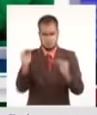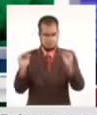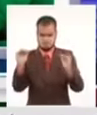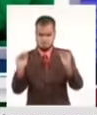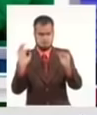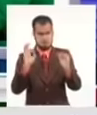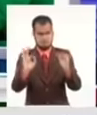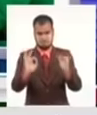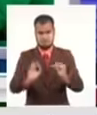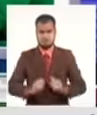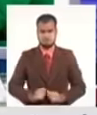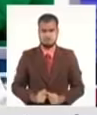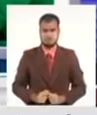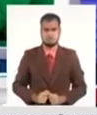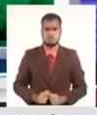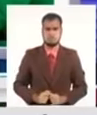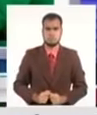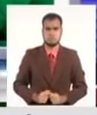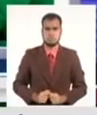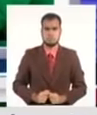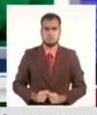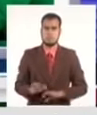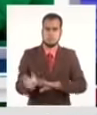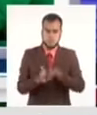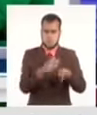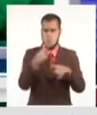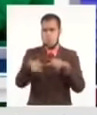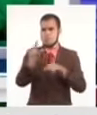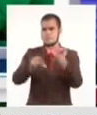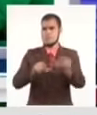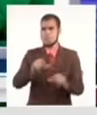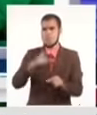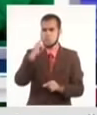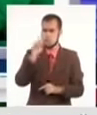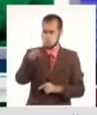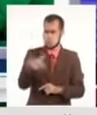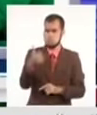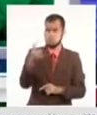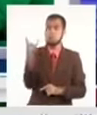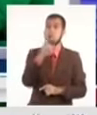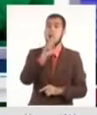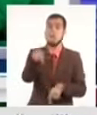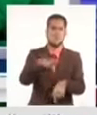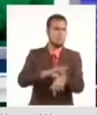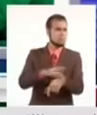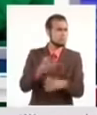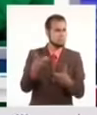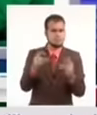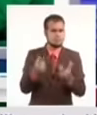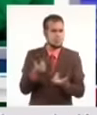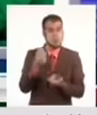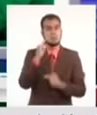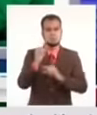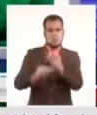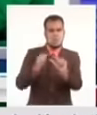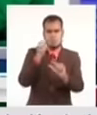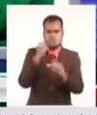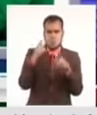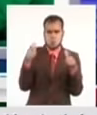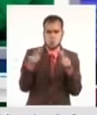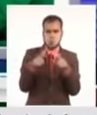discretamente superior. Asintomáticos ayer nuevamente sigue disminuyendo, solo el